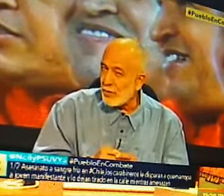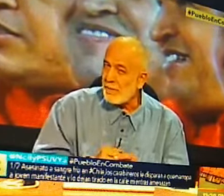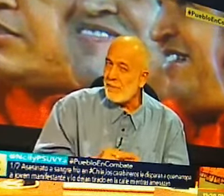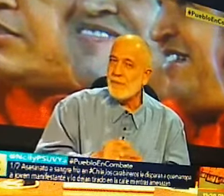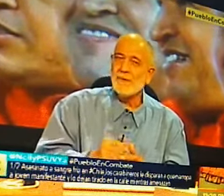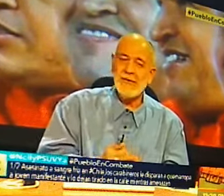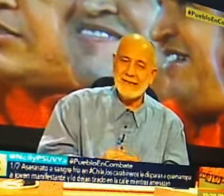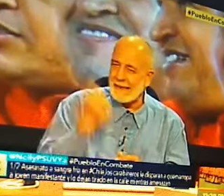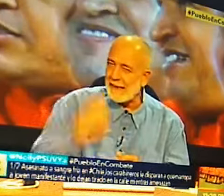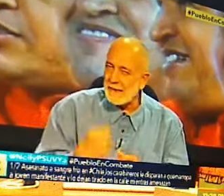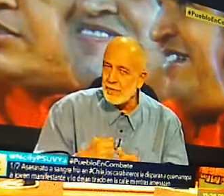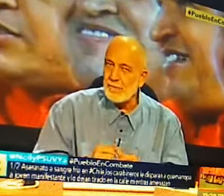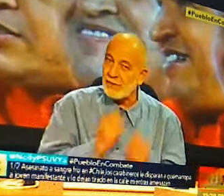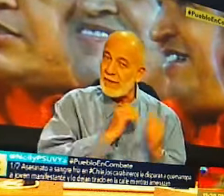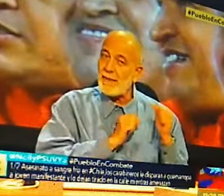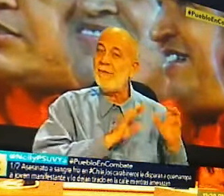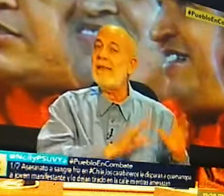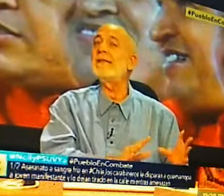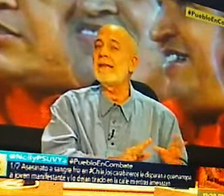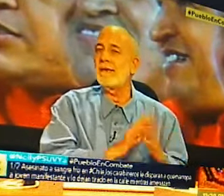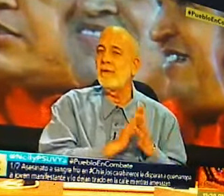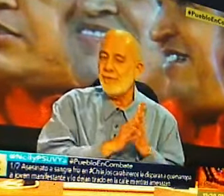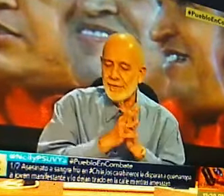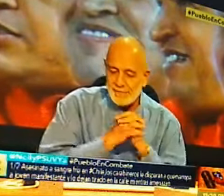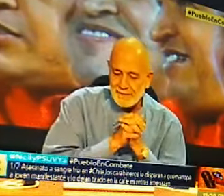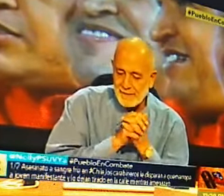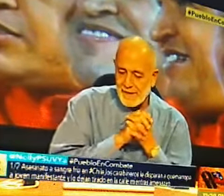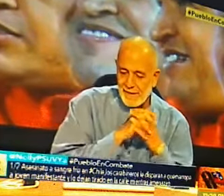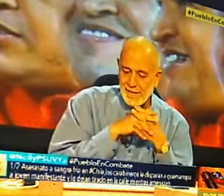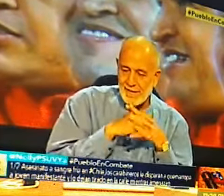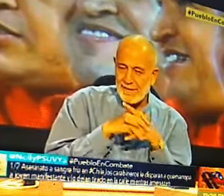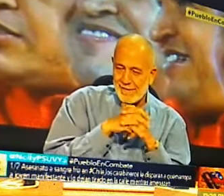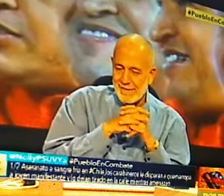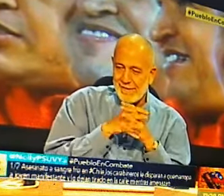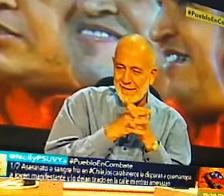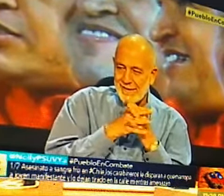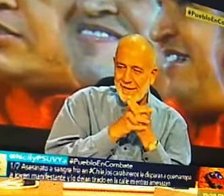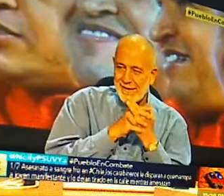cuestionarnos a nosotros mismos, el ser crítico, pero siempre en defensa de la revolución.